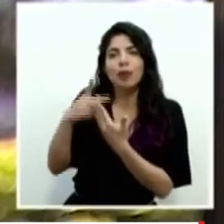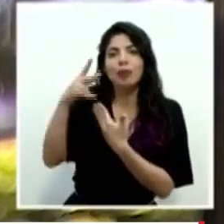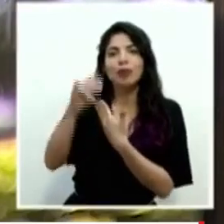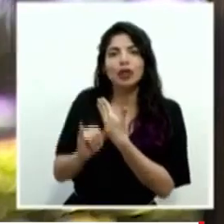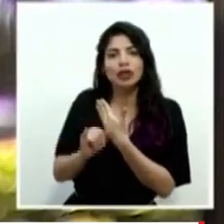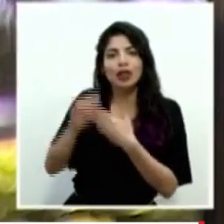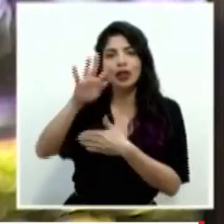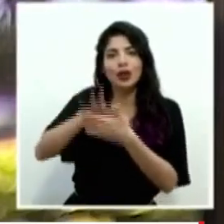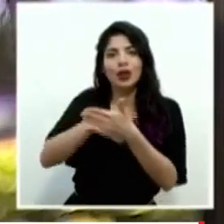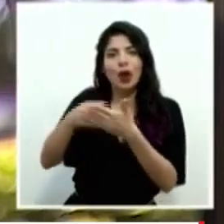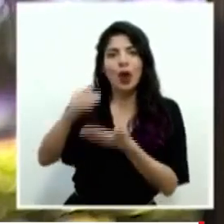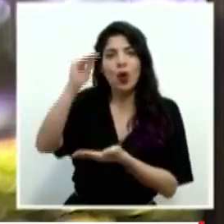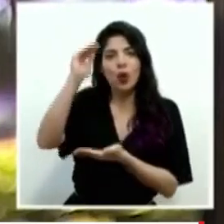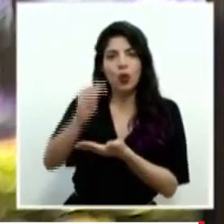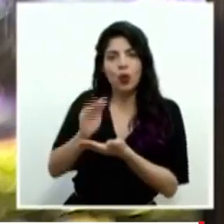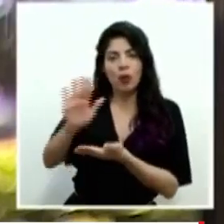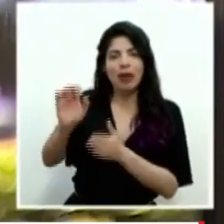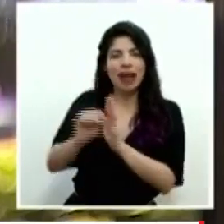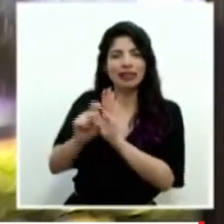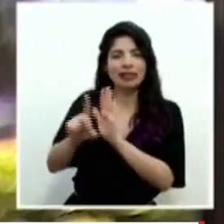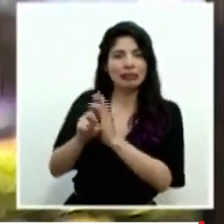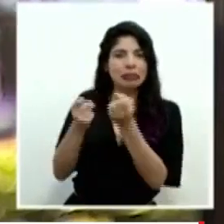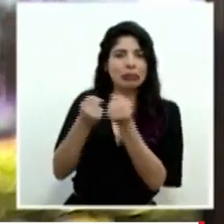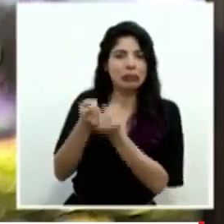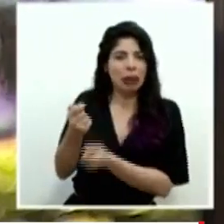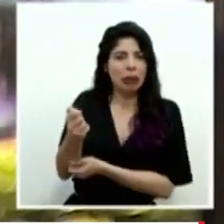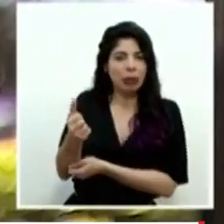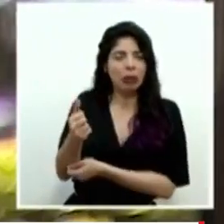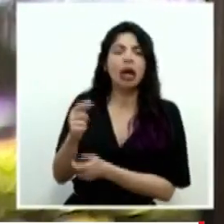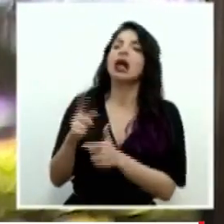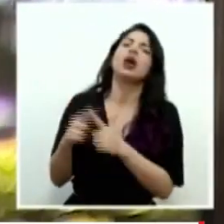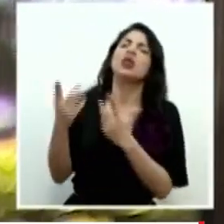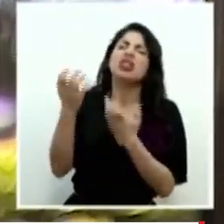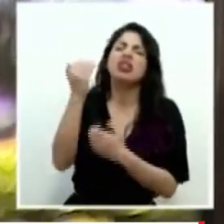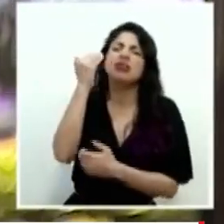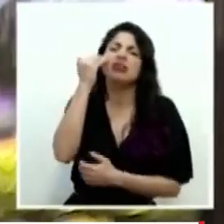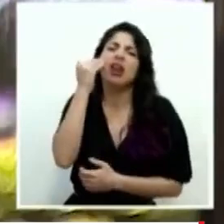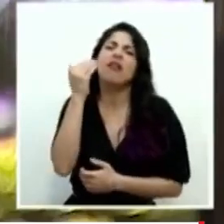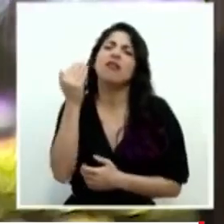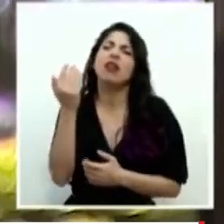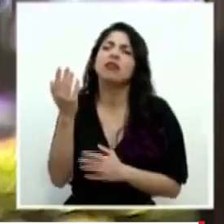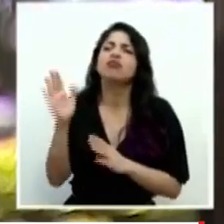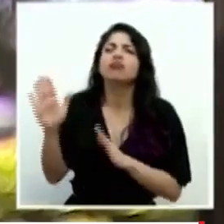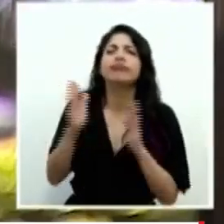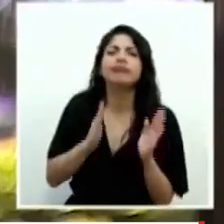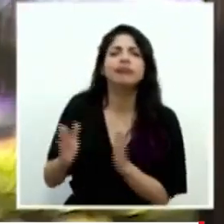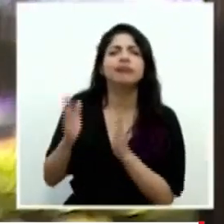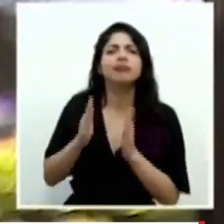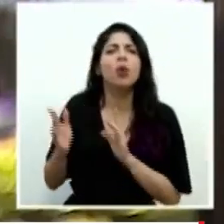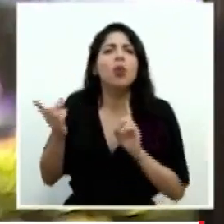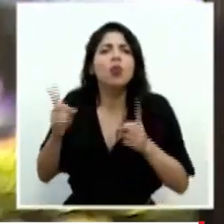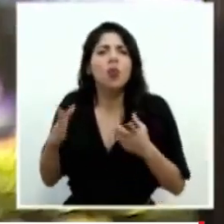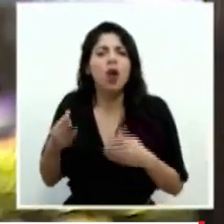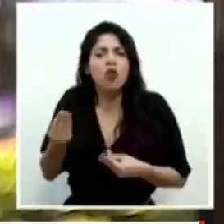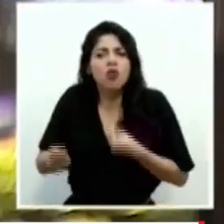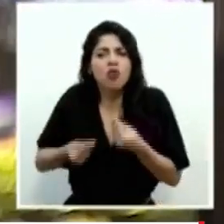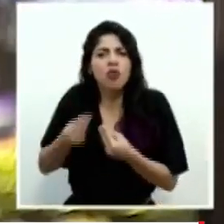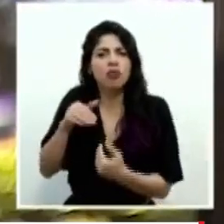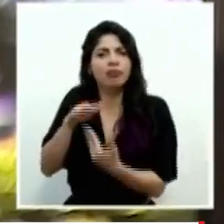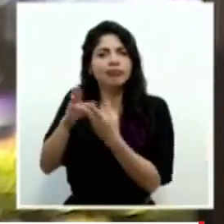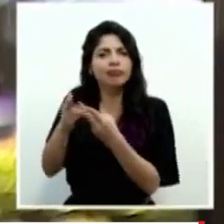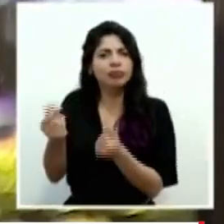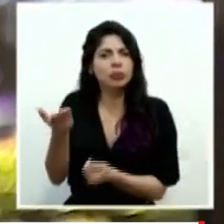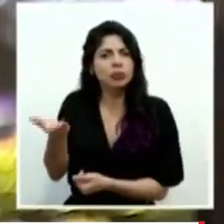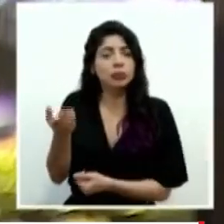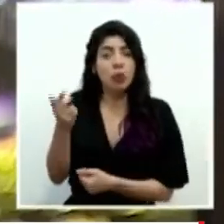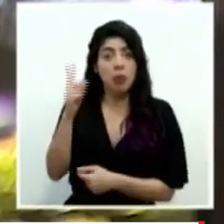de reducción de jornadas en la Asamblea Legislativa, y queríamos saber ¿cuáles planes tenía el gobierno para proceder ante esto?